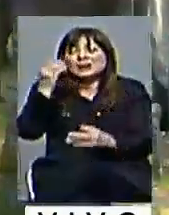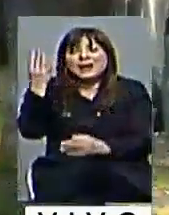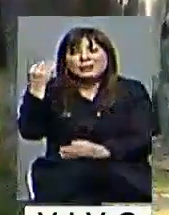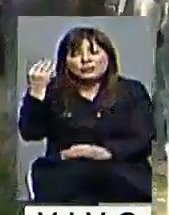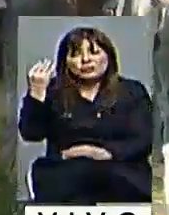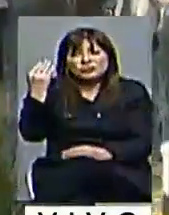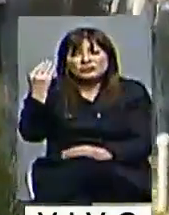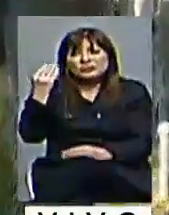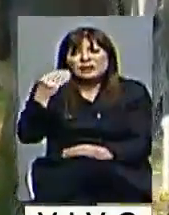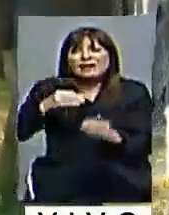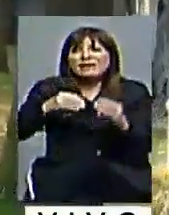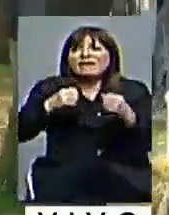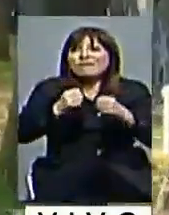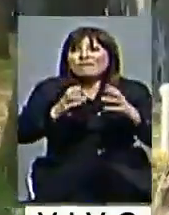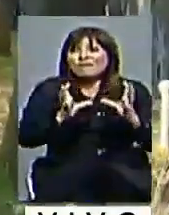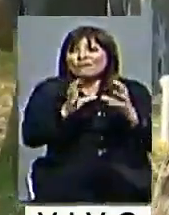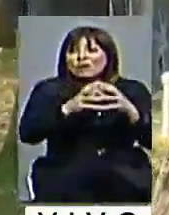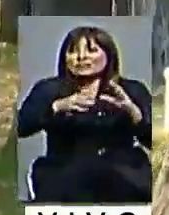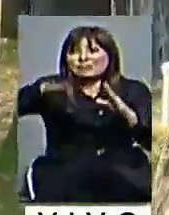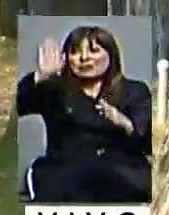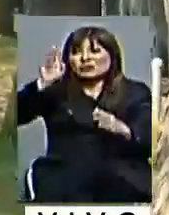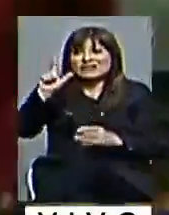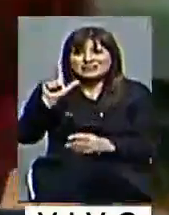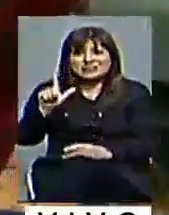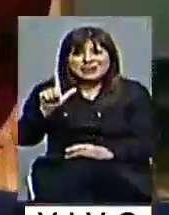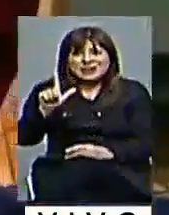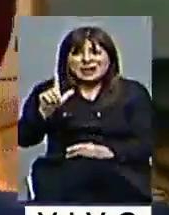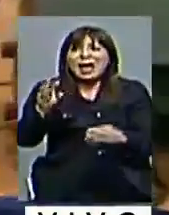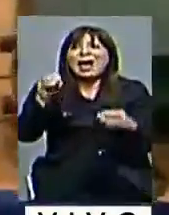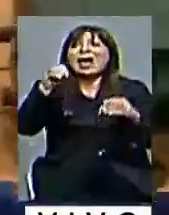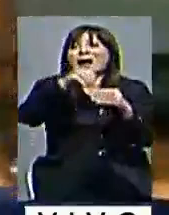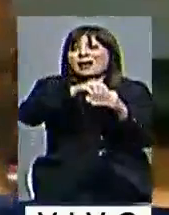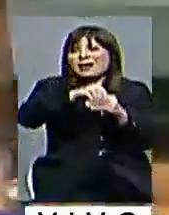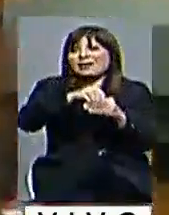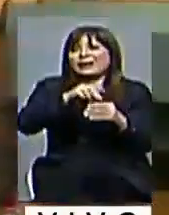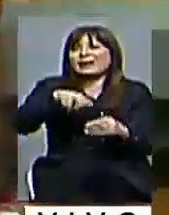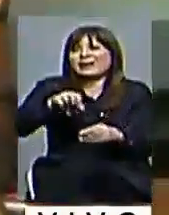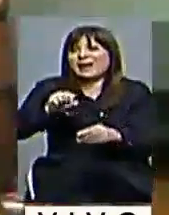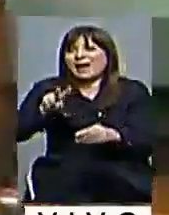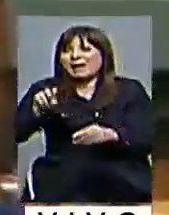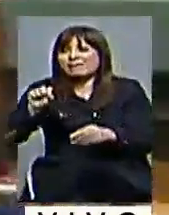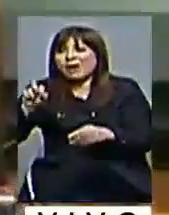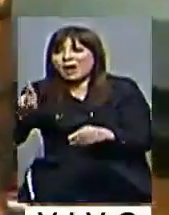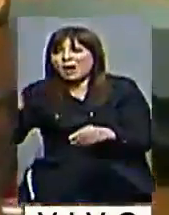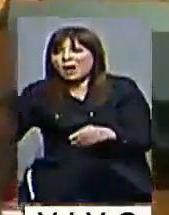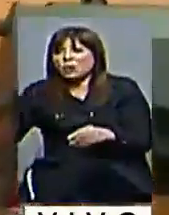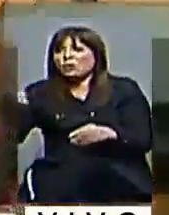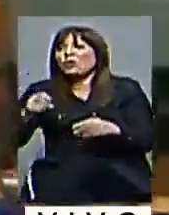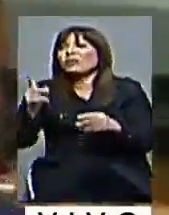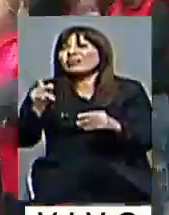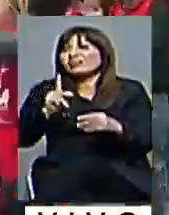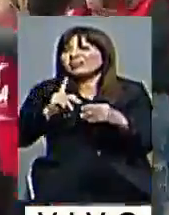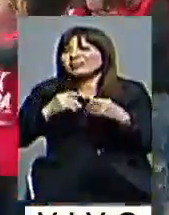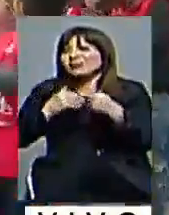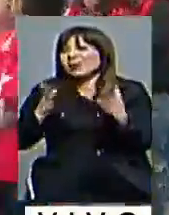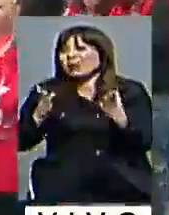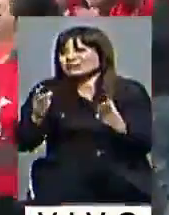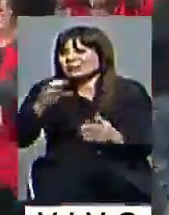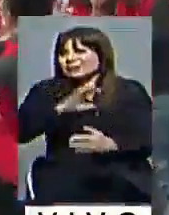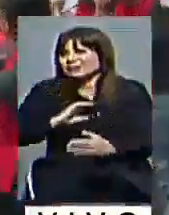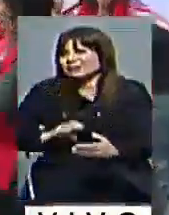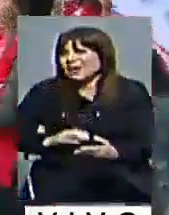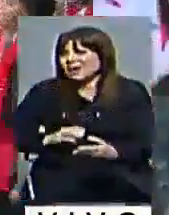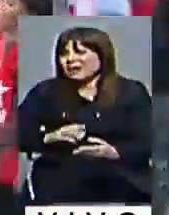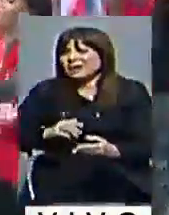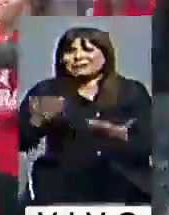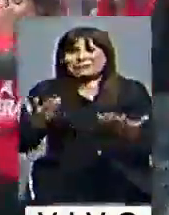la fuerza de mayoría que tiene 7, agrégale a Navarro, agrégale al PRO, agrégale a la Democracia Cristiana, ahí van 24, si le agrega una Arte